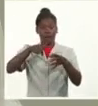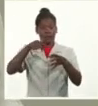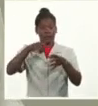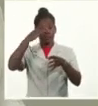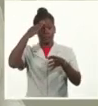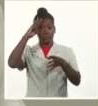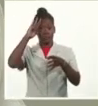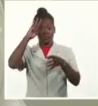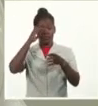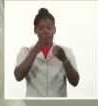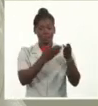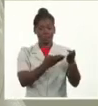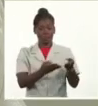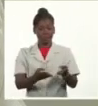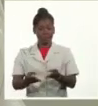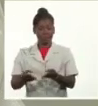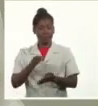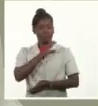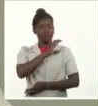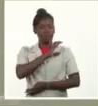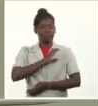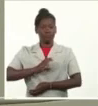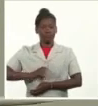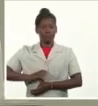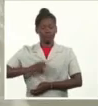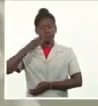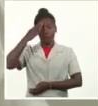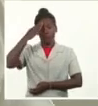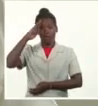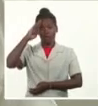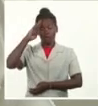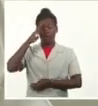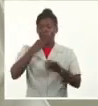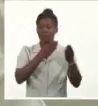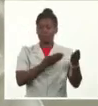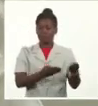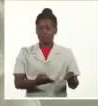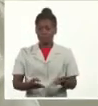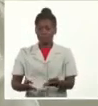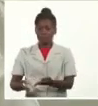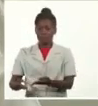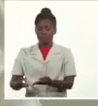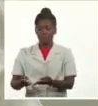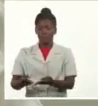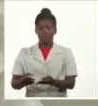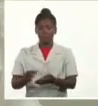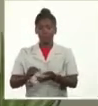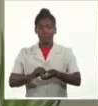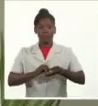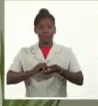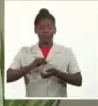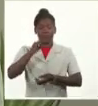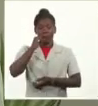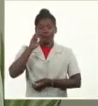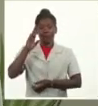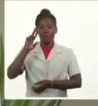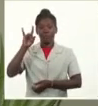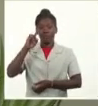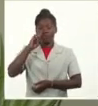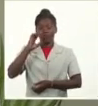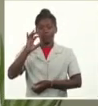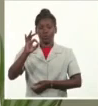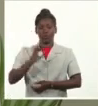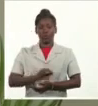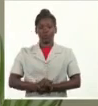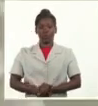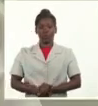por el señor canciller de la República de Cuba, aquí presente, Bruno Rodríguez Parrilla. Después